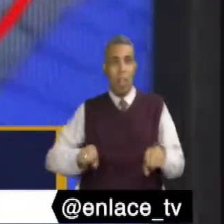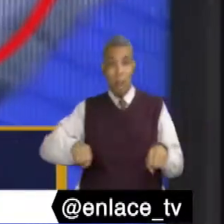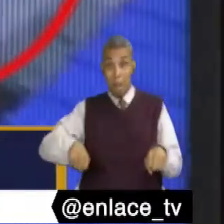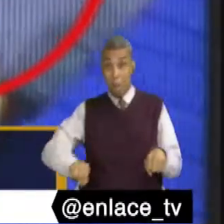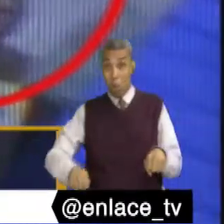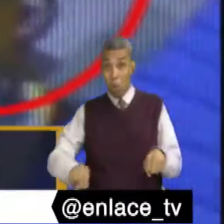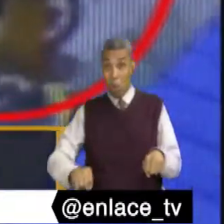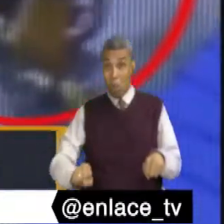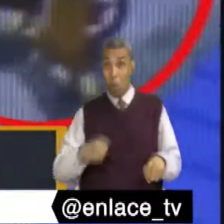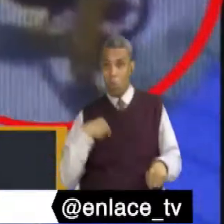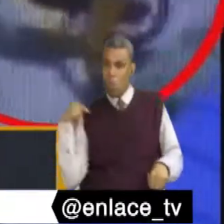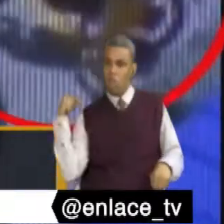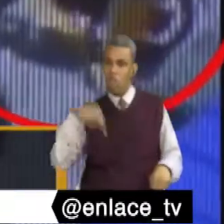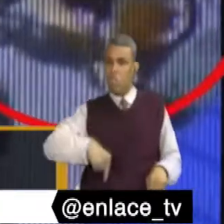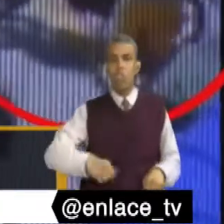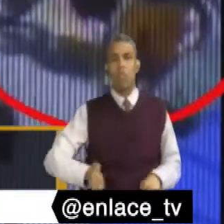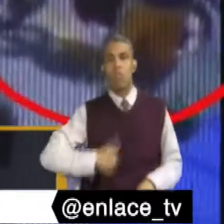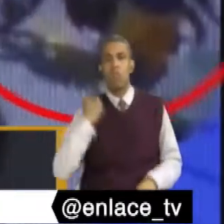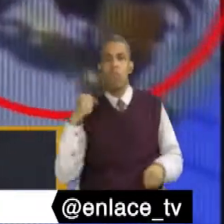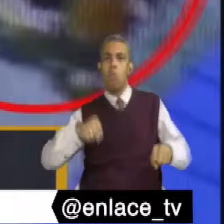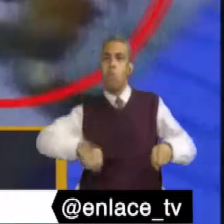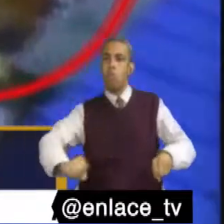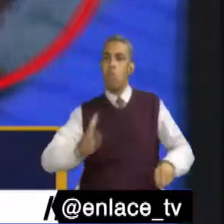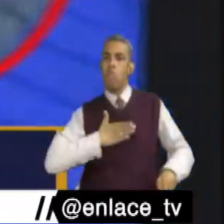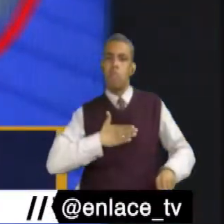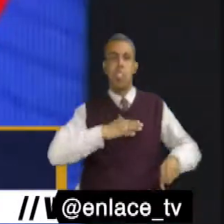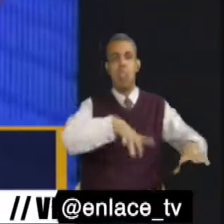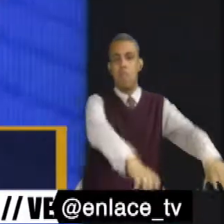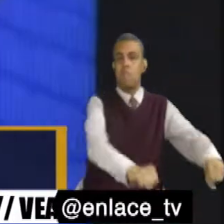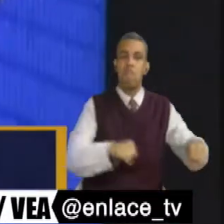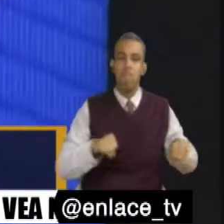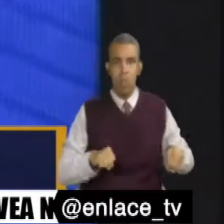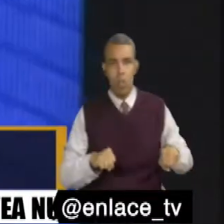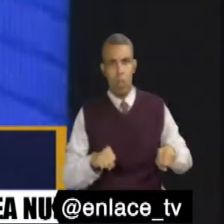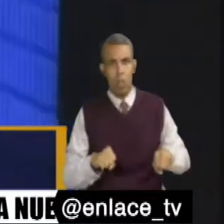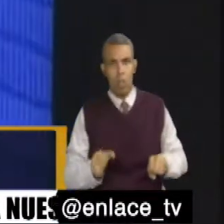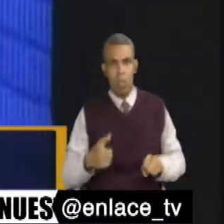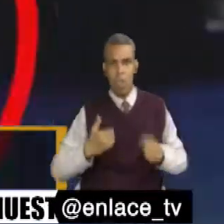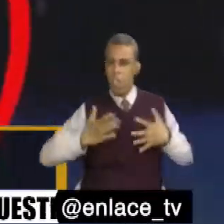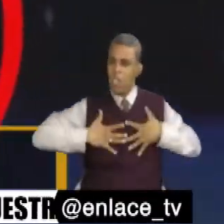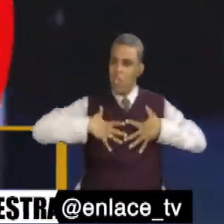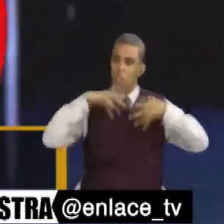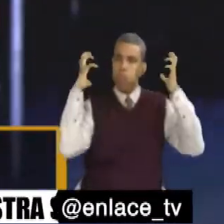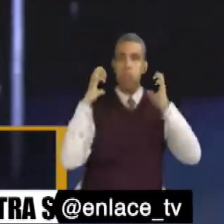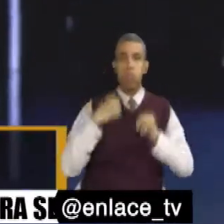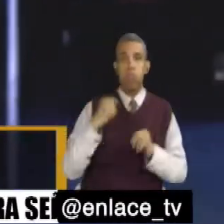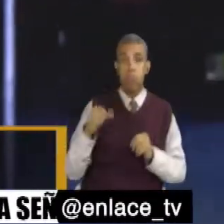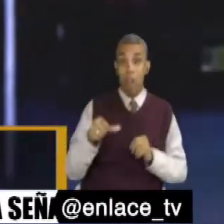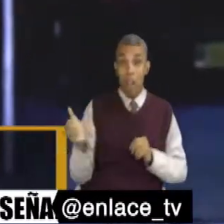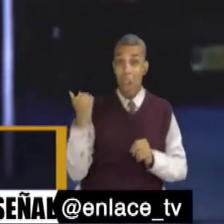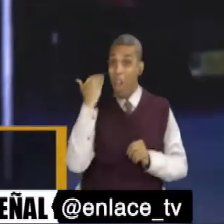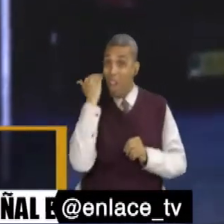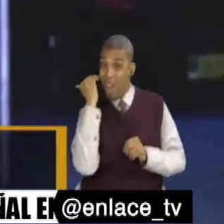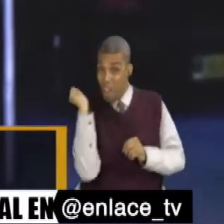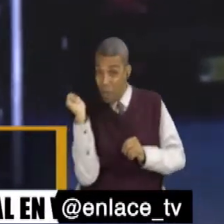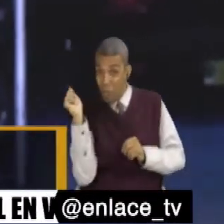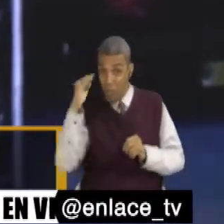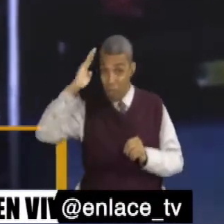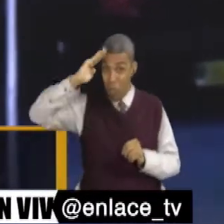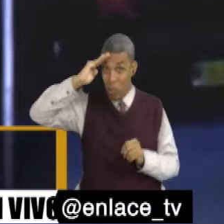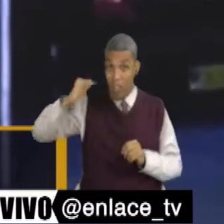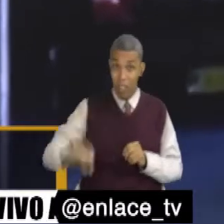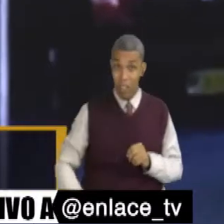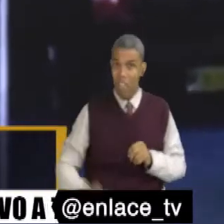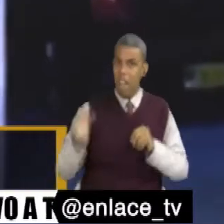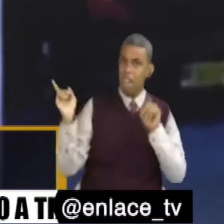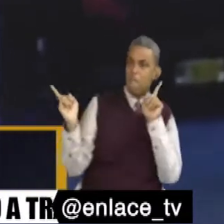sin autorización, intentó llevarse la motocicleta y en medio de su sofocamiento se lanzó contra la compañera que hizo el procedimiento y la amenazó.